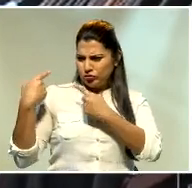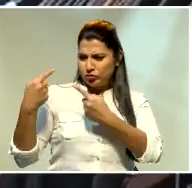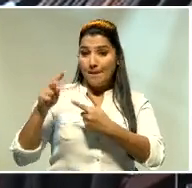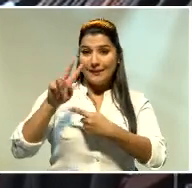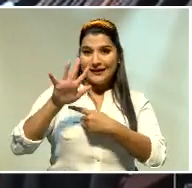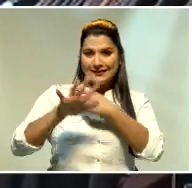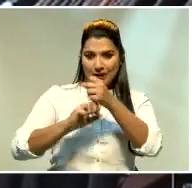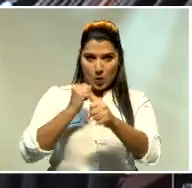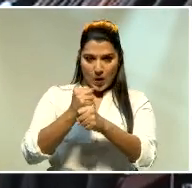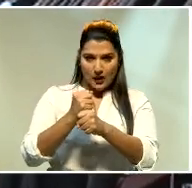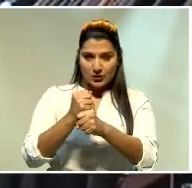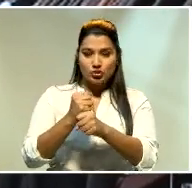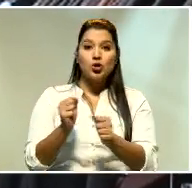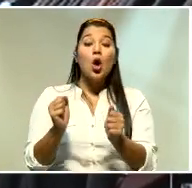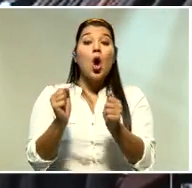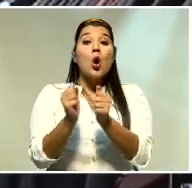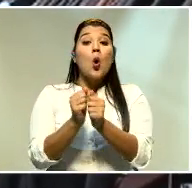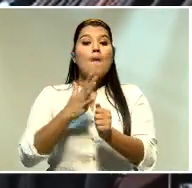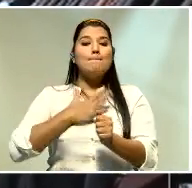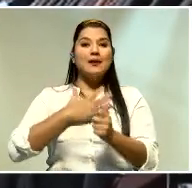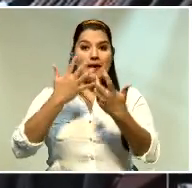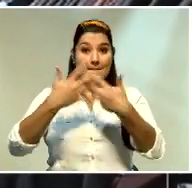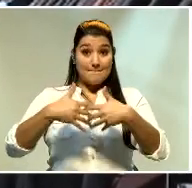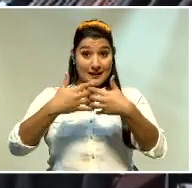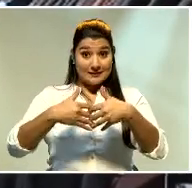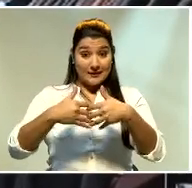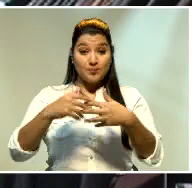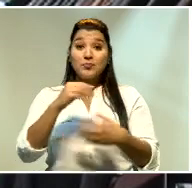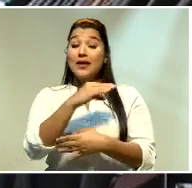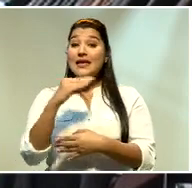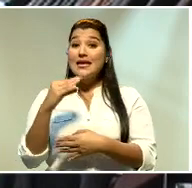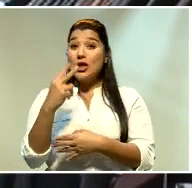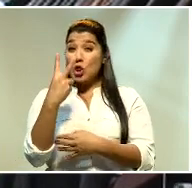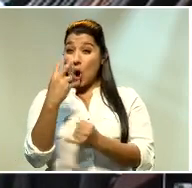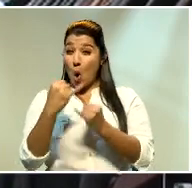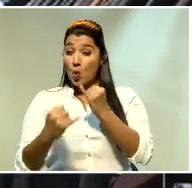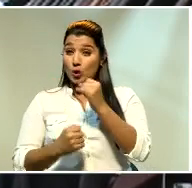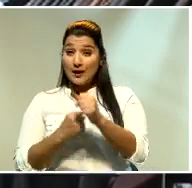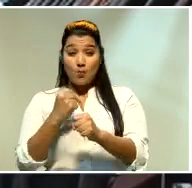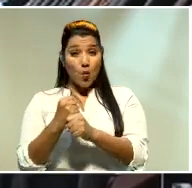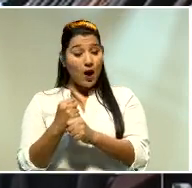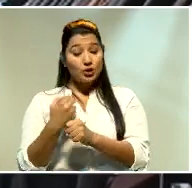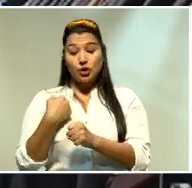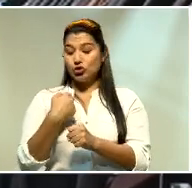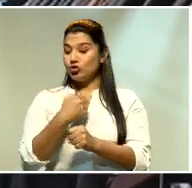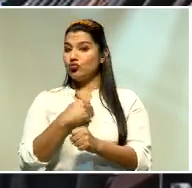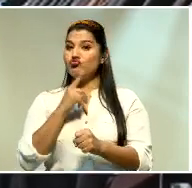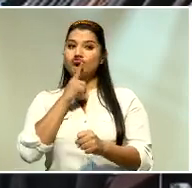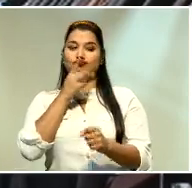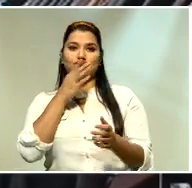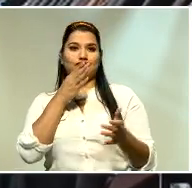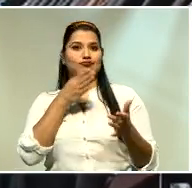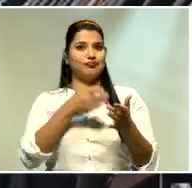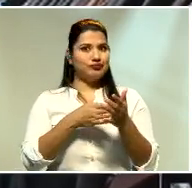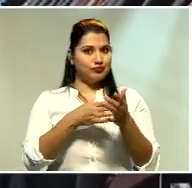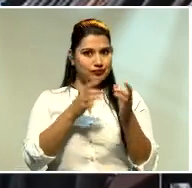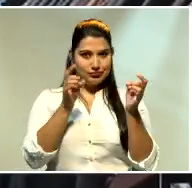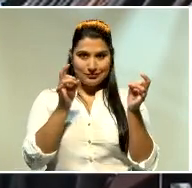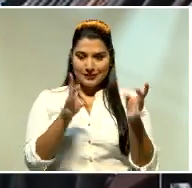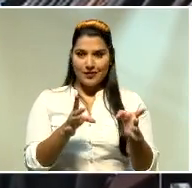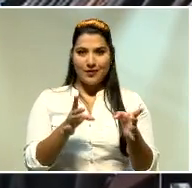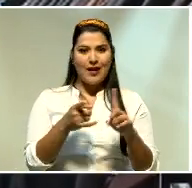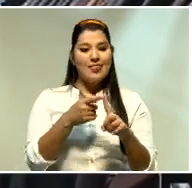acá, con mi empresa, y los 2 últimos años hemos tenido un golpe terrible a